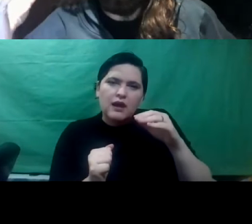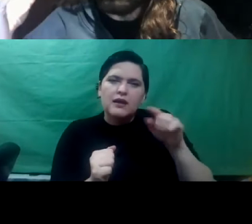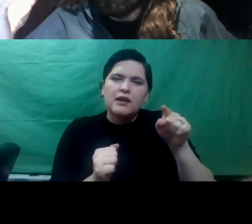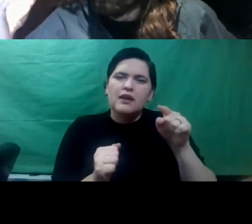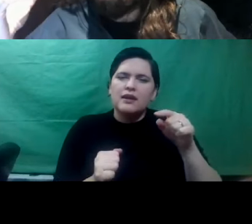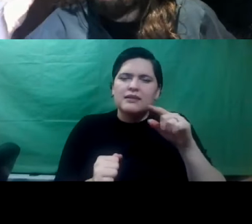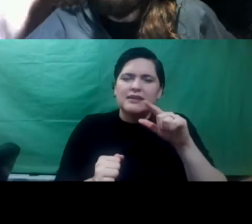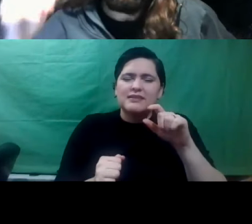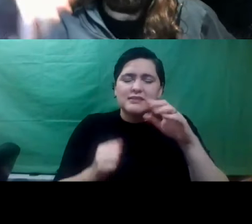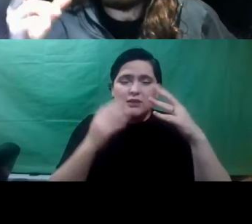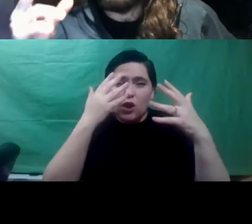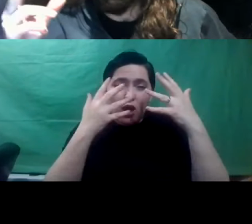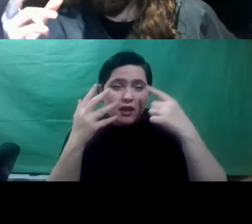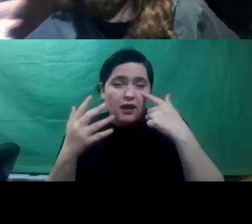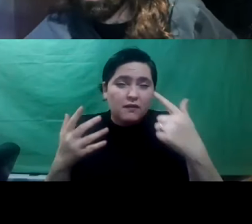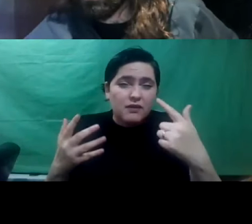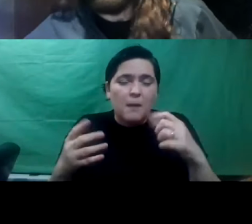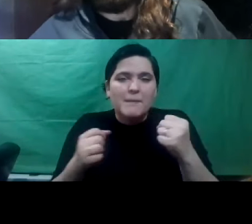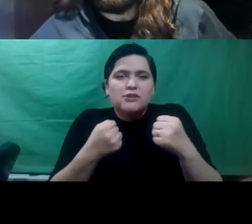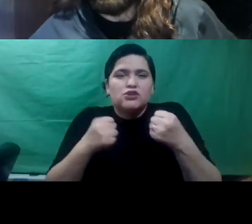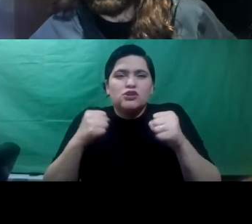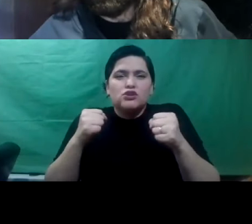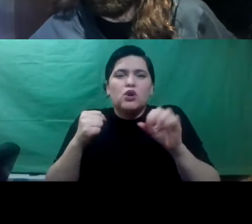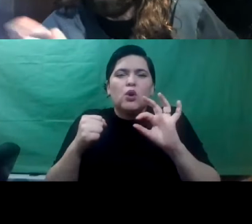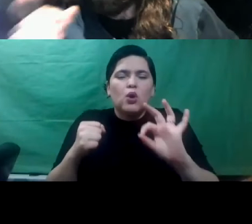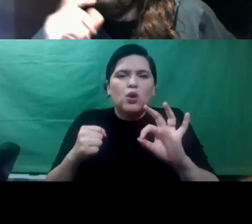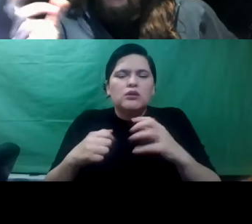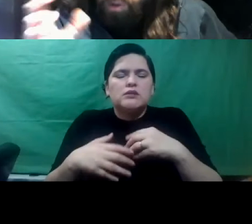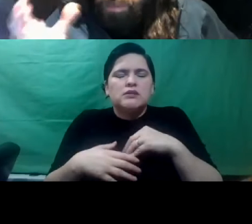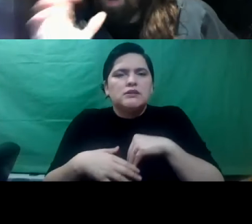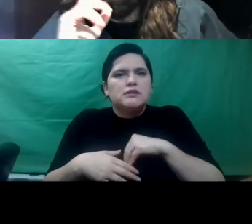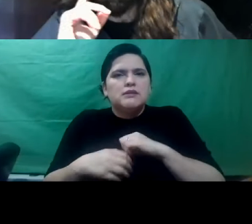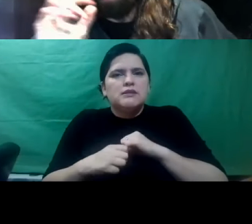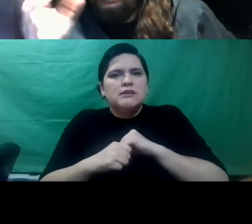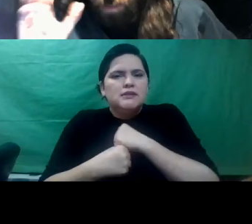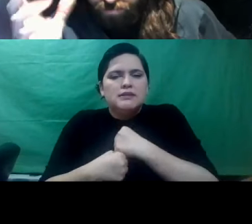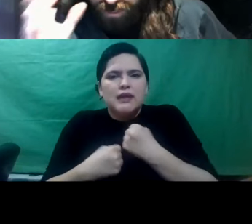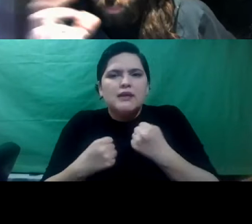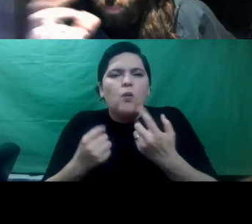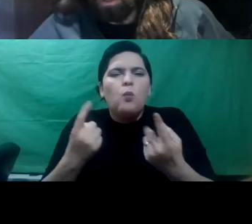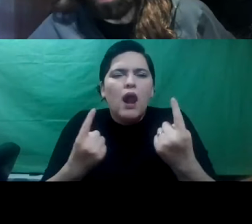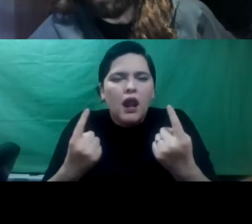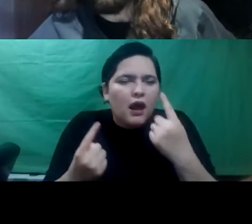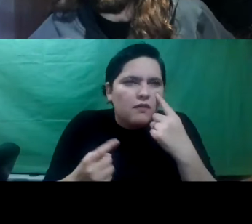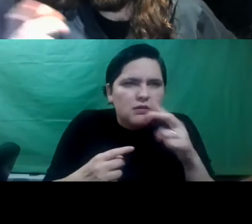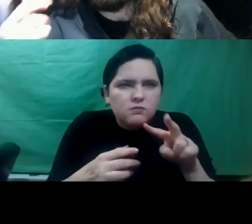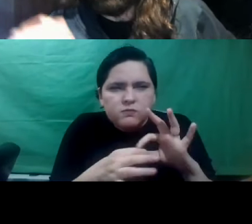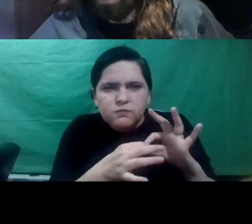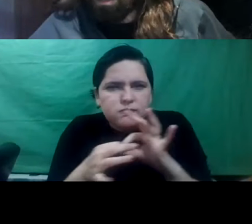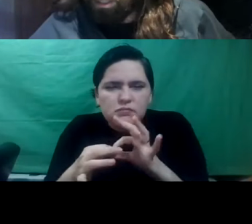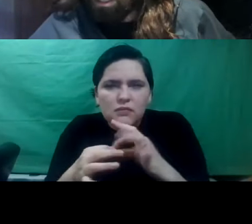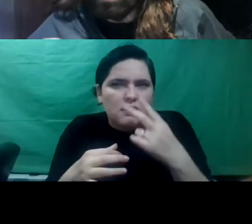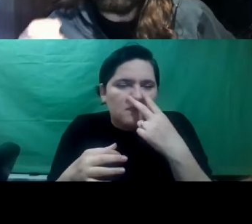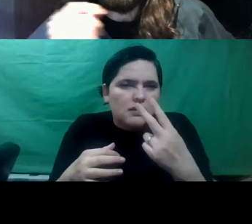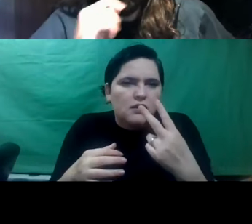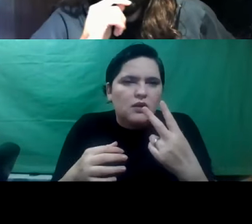un componente más ansioso o va a tener un componente más de ansiedad. Y eso es más o menos bien correlacionado con la